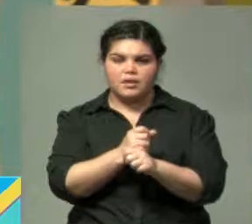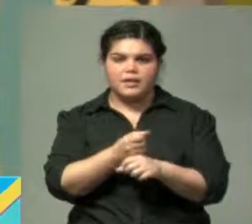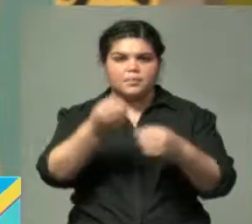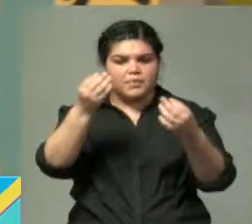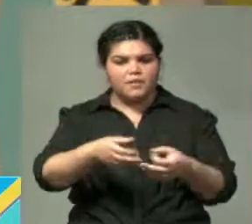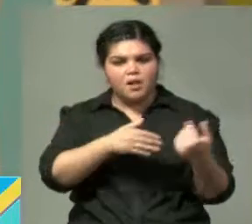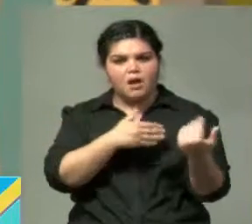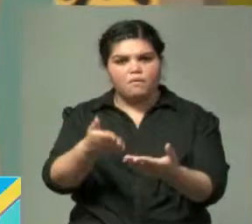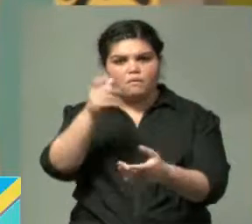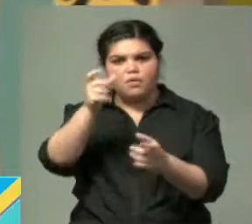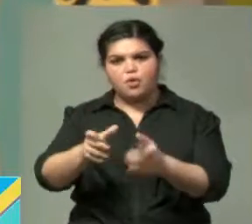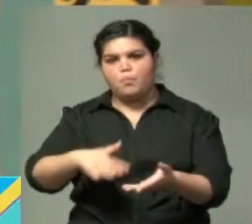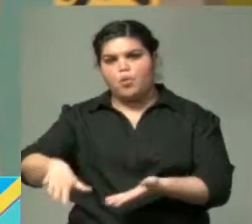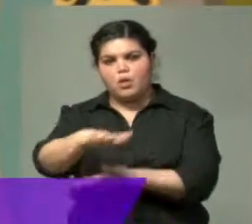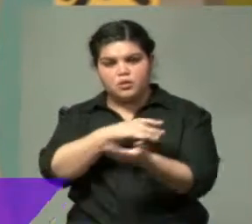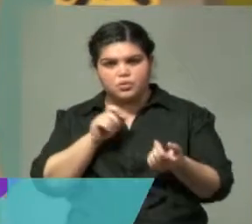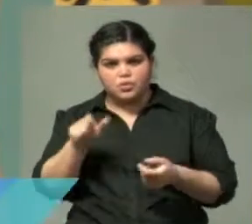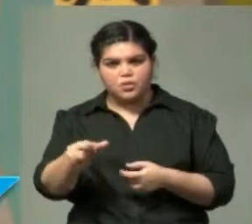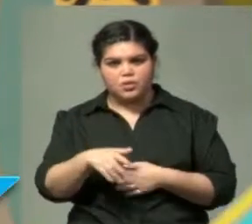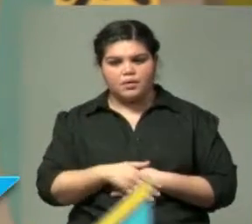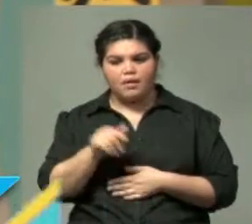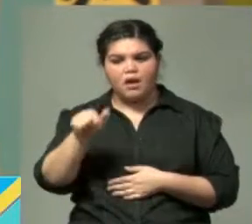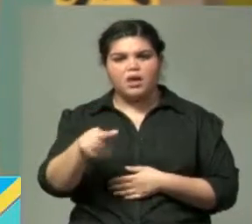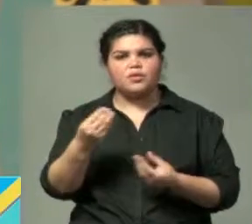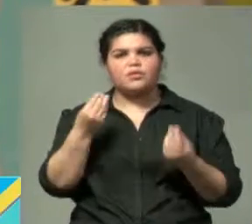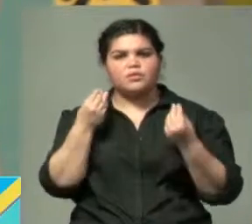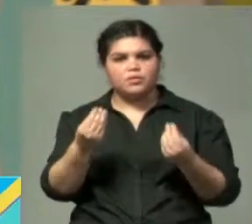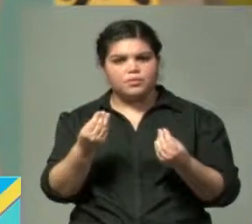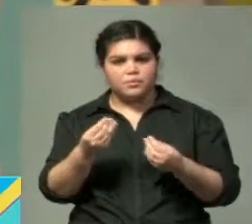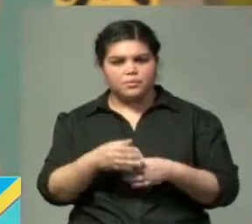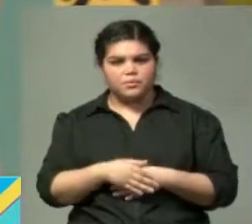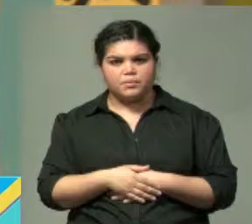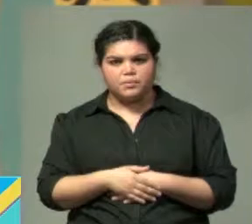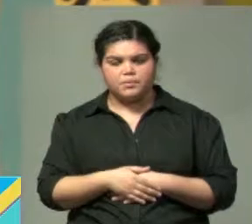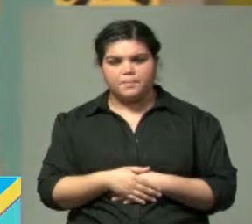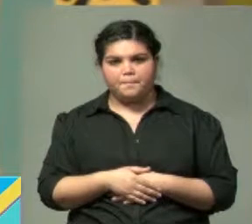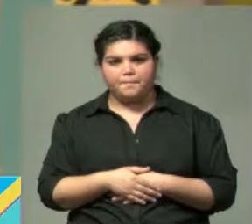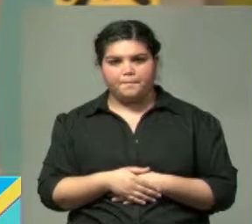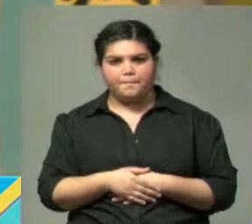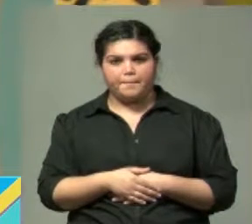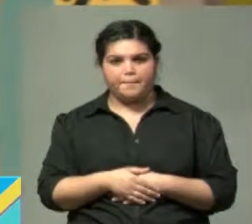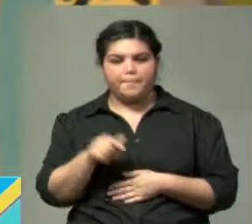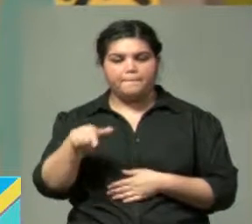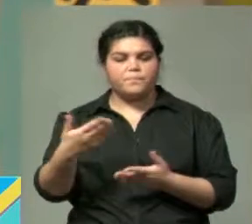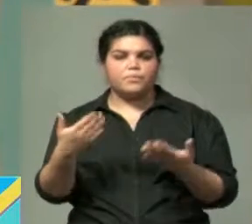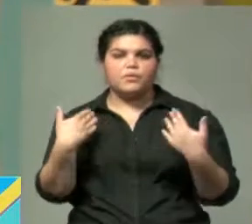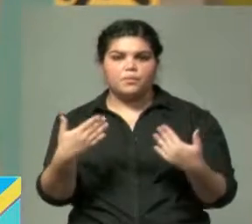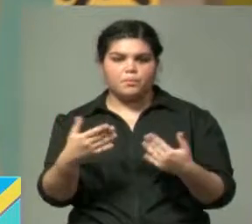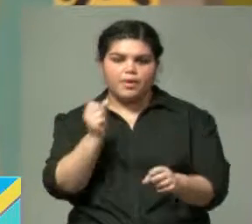población, parte de lo cual es garantizarle a cada ciudadano la posibilidad de tener y ejercer